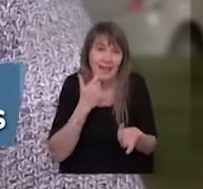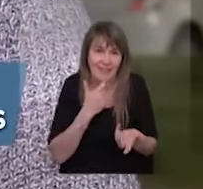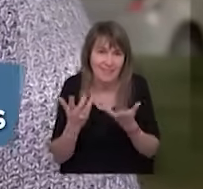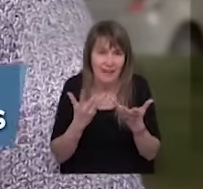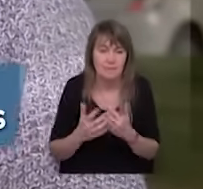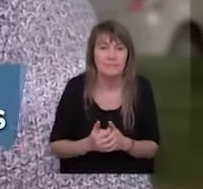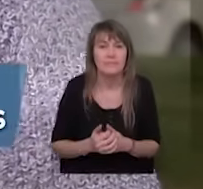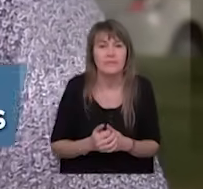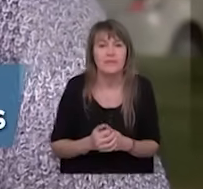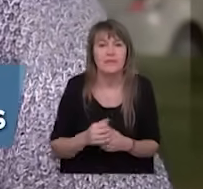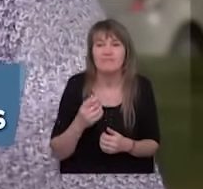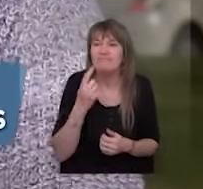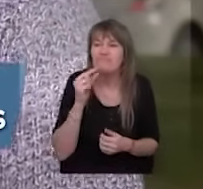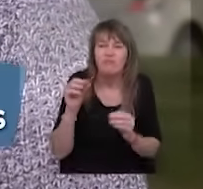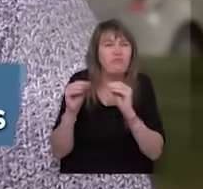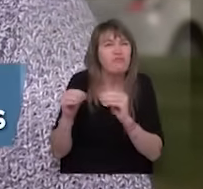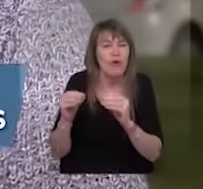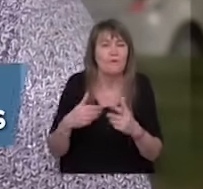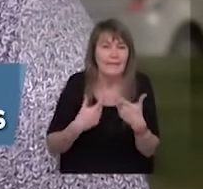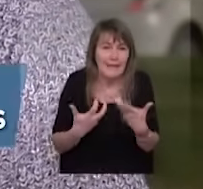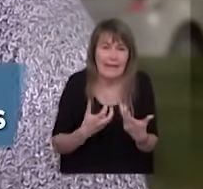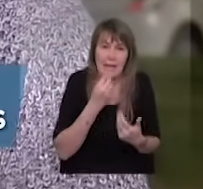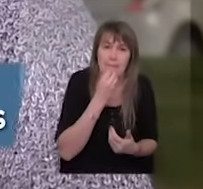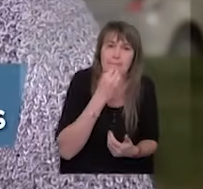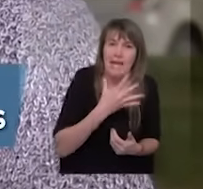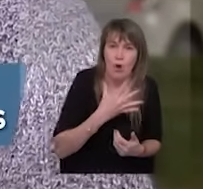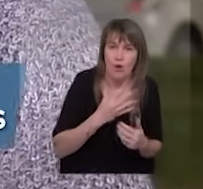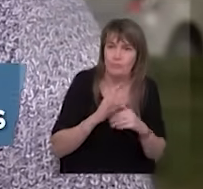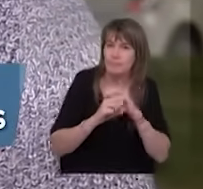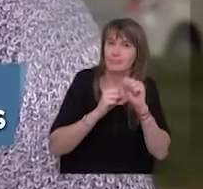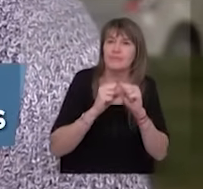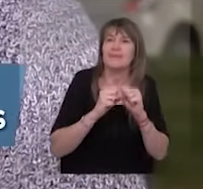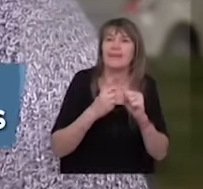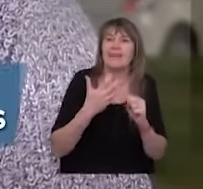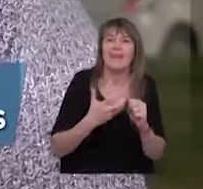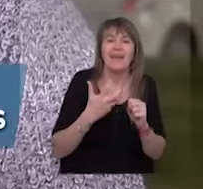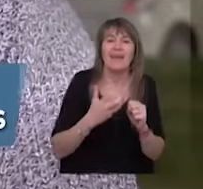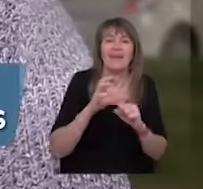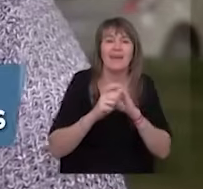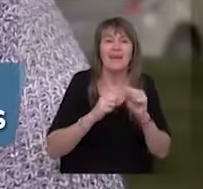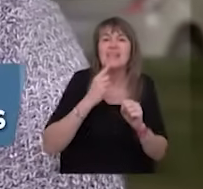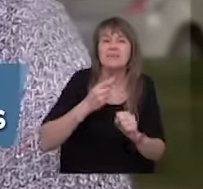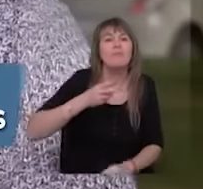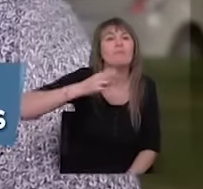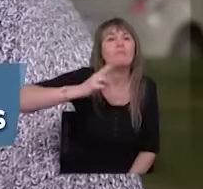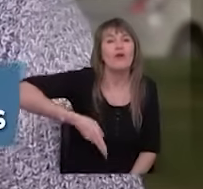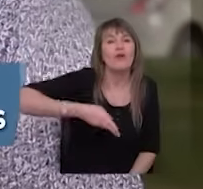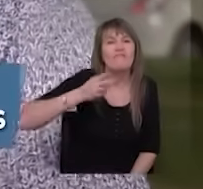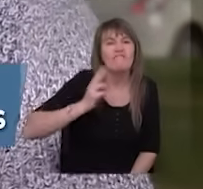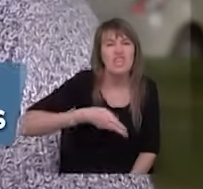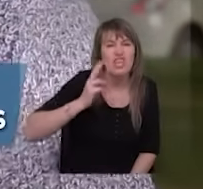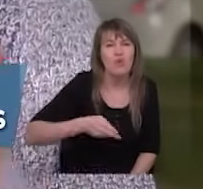deja gusto A poco algunos aspectos que nosotros queríamos avanzar por un lado la necesidad de prohibir las